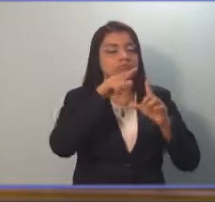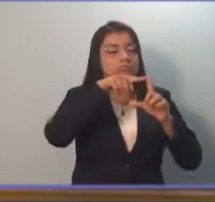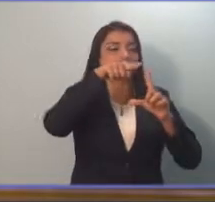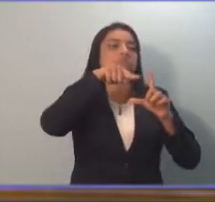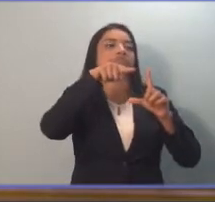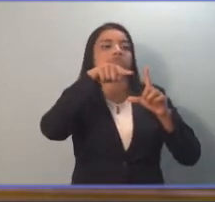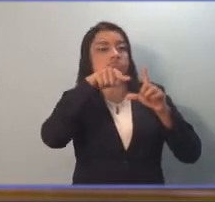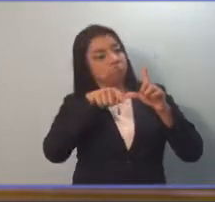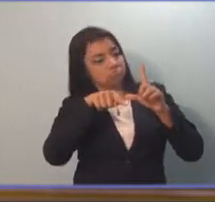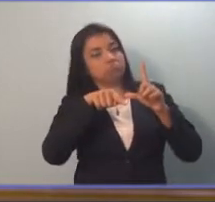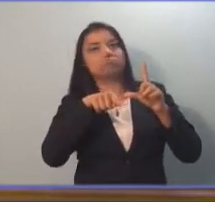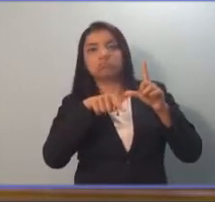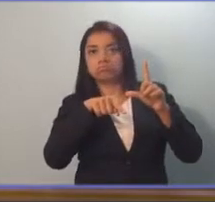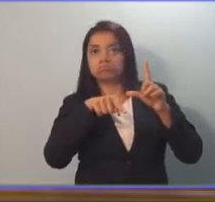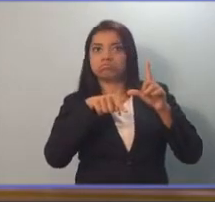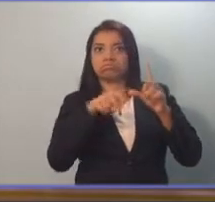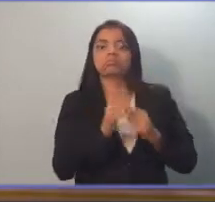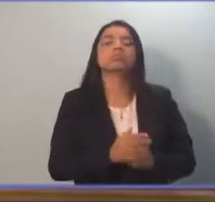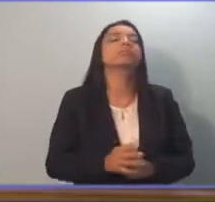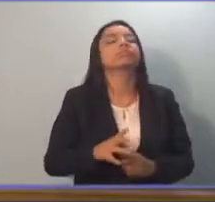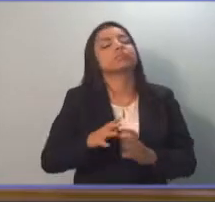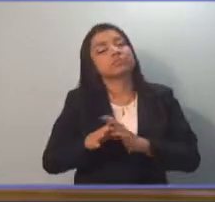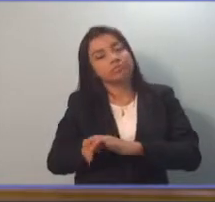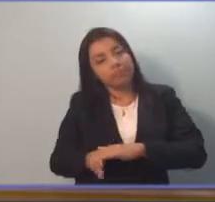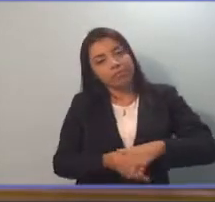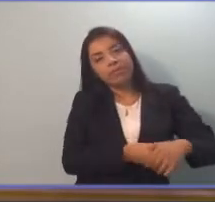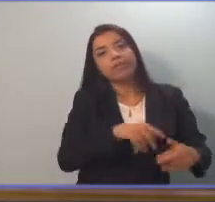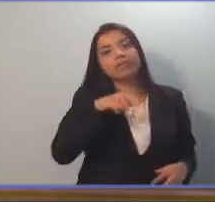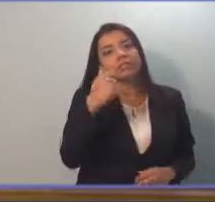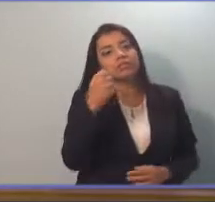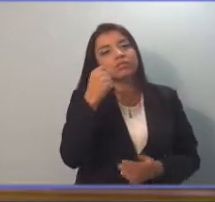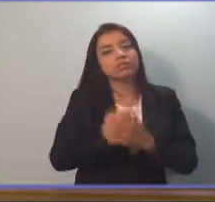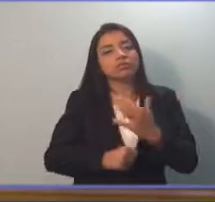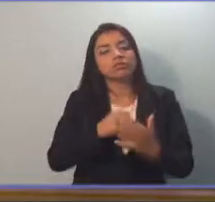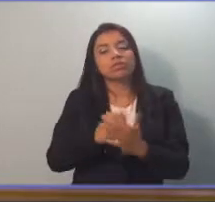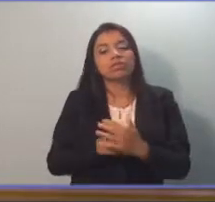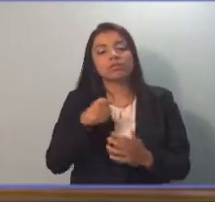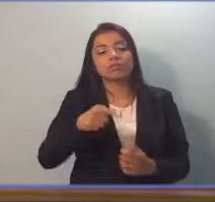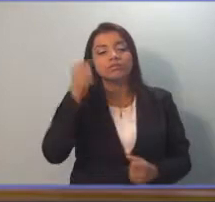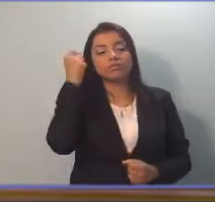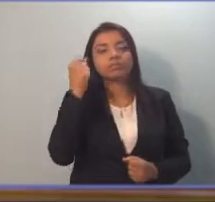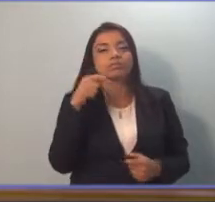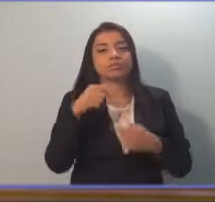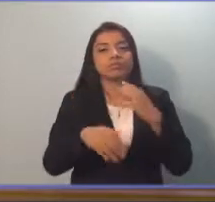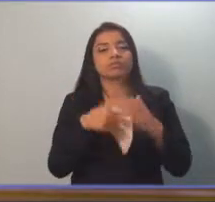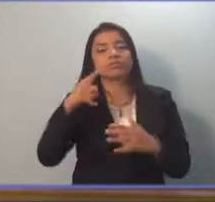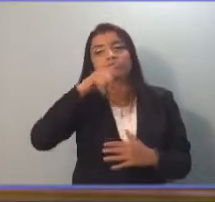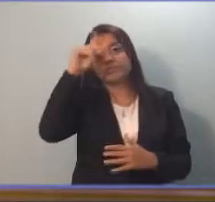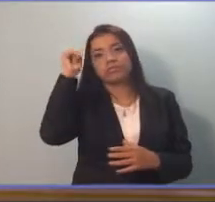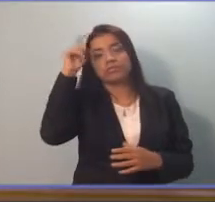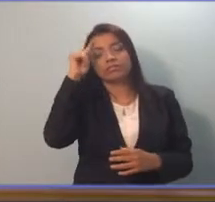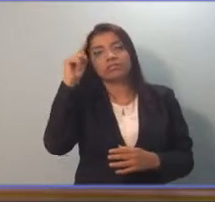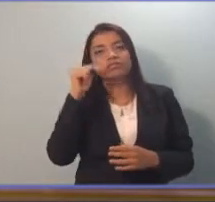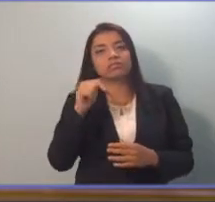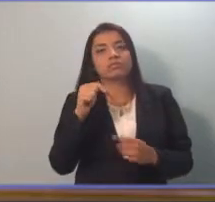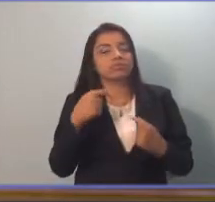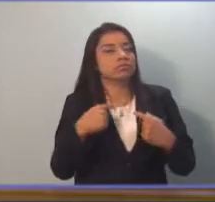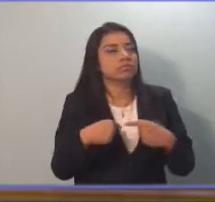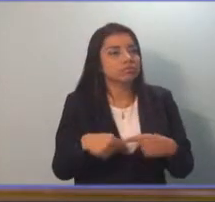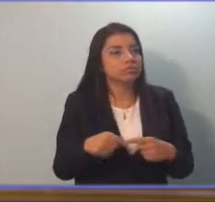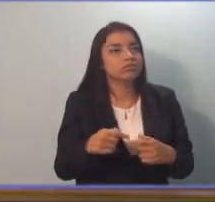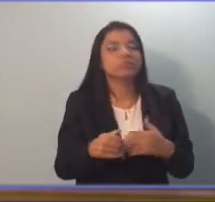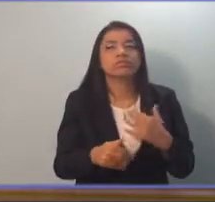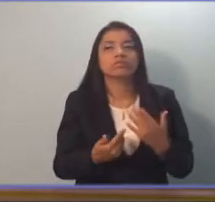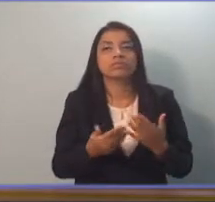reducción. Otro esfuerzo importante ha sido el trabajo continuo, esforzado de